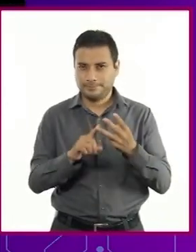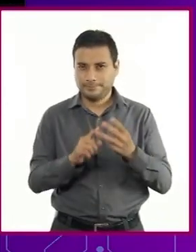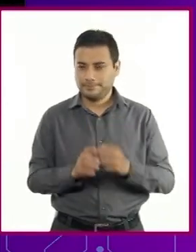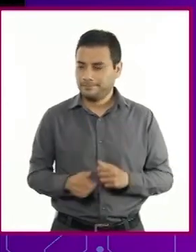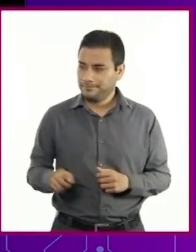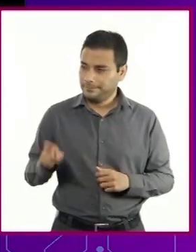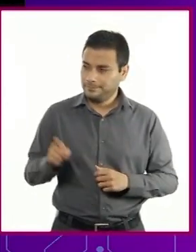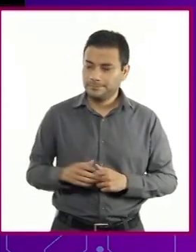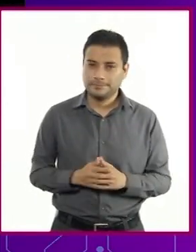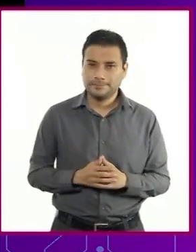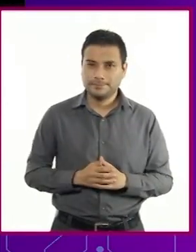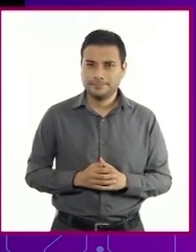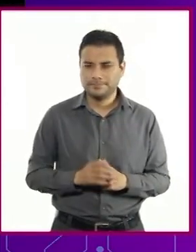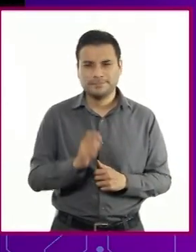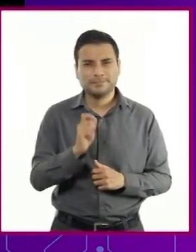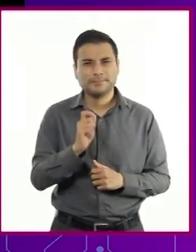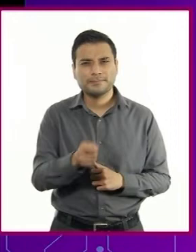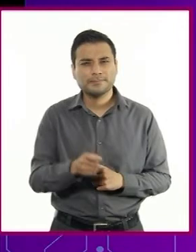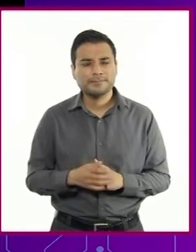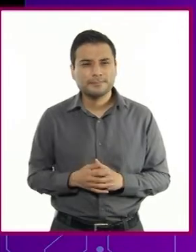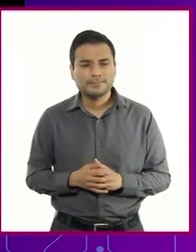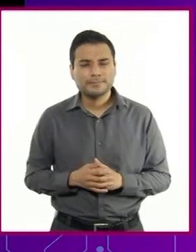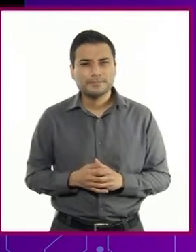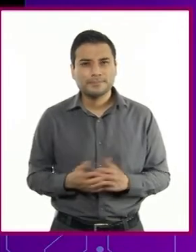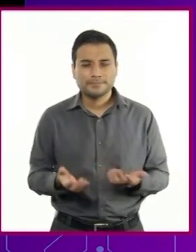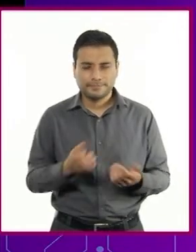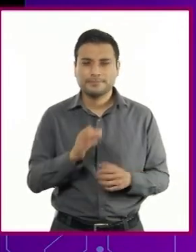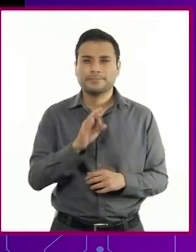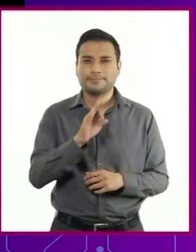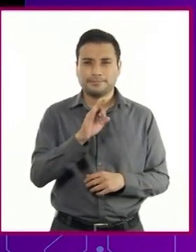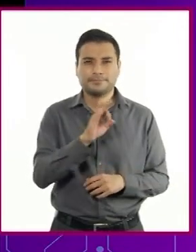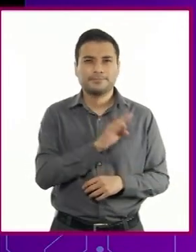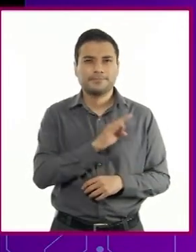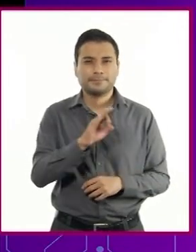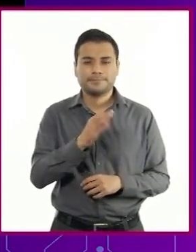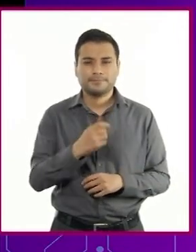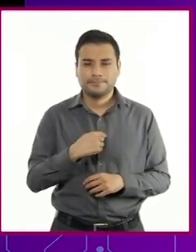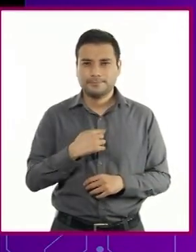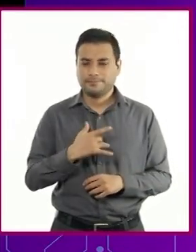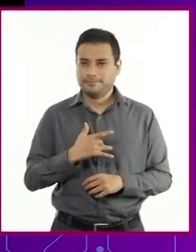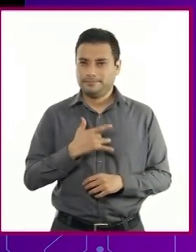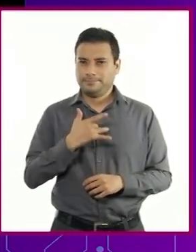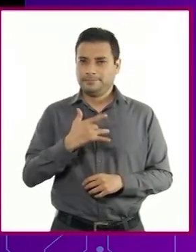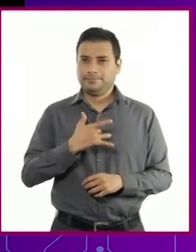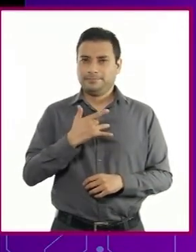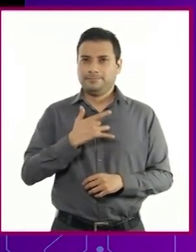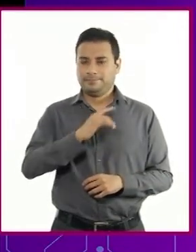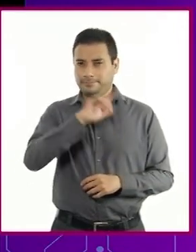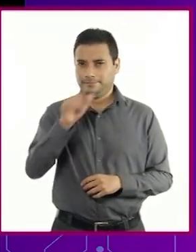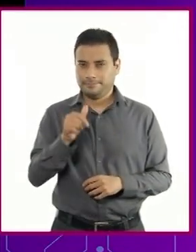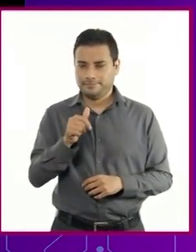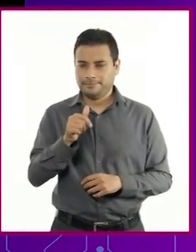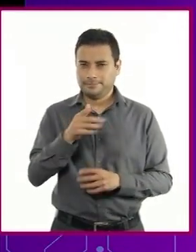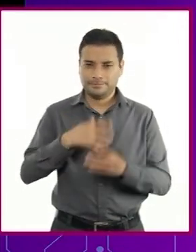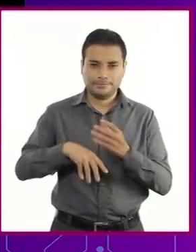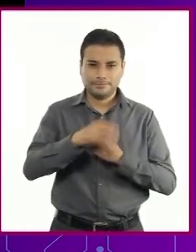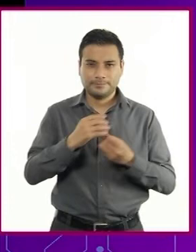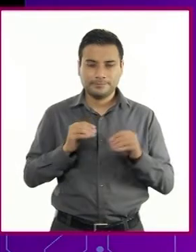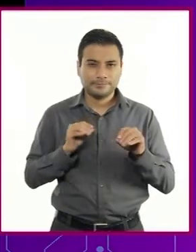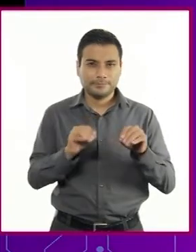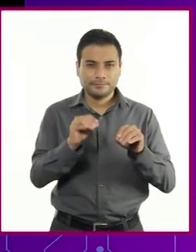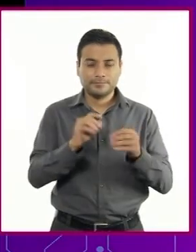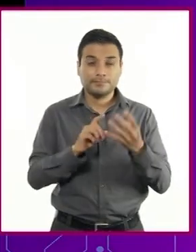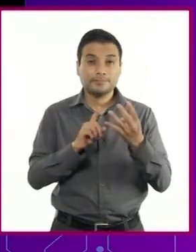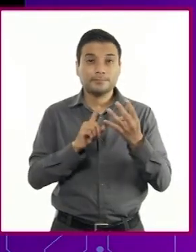Irritabilidad, la propiedad para responder a los estímulos. Y